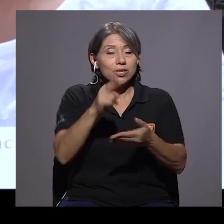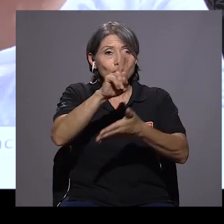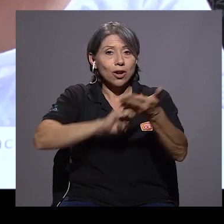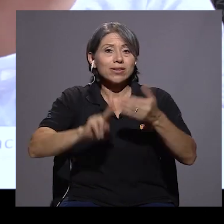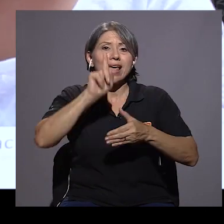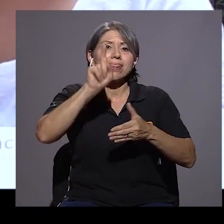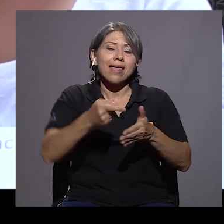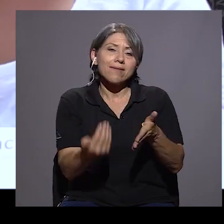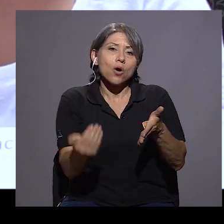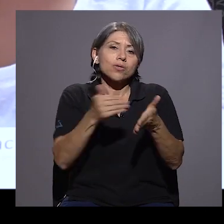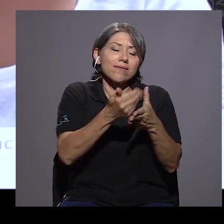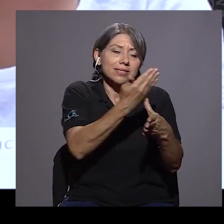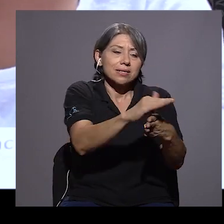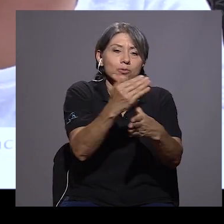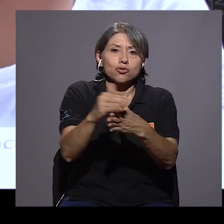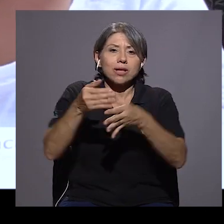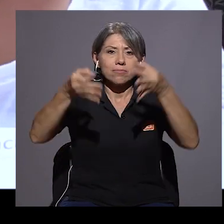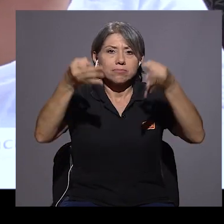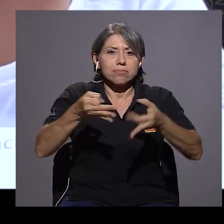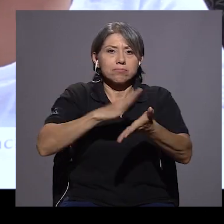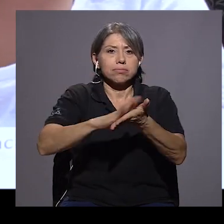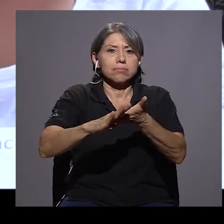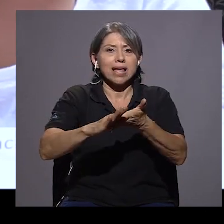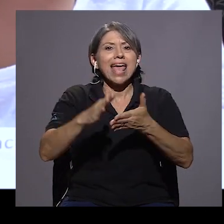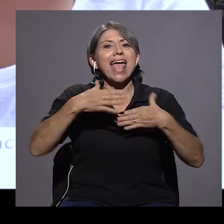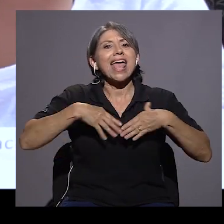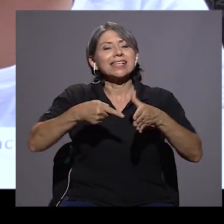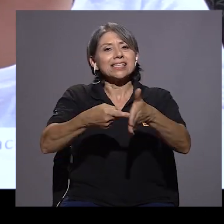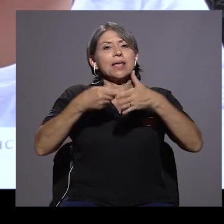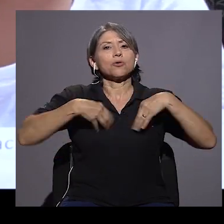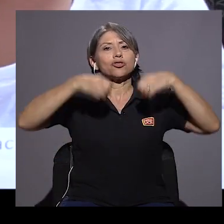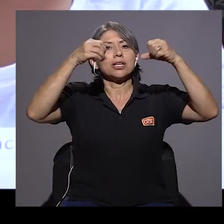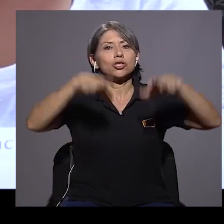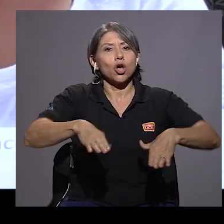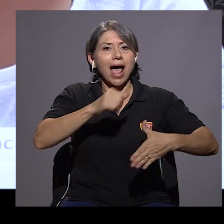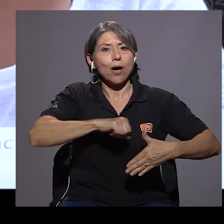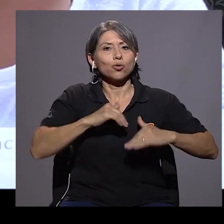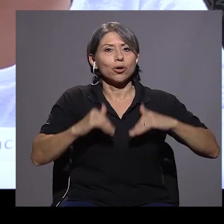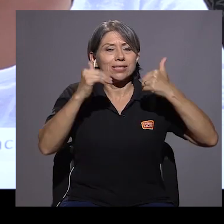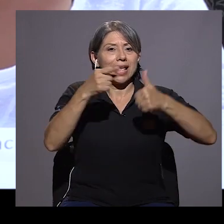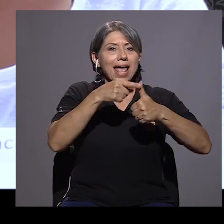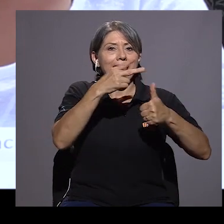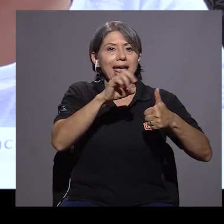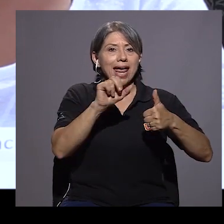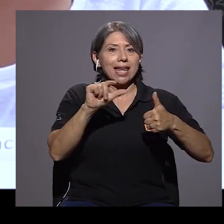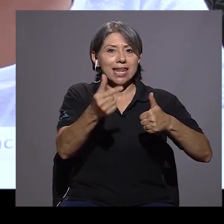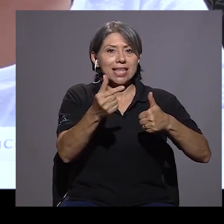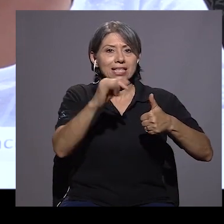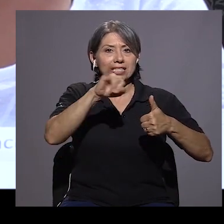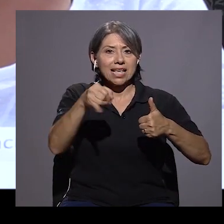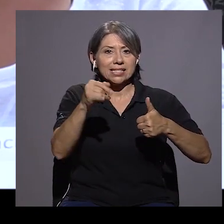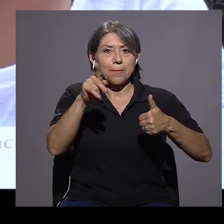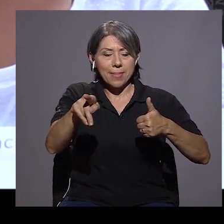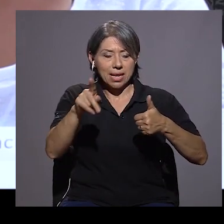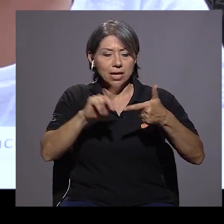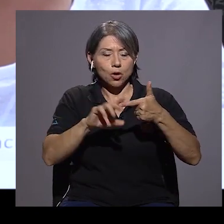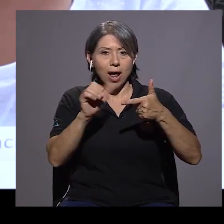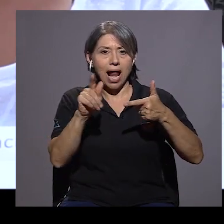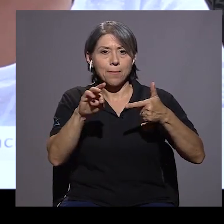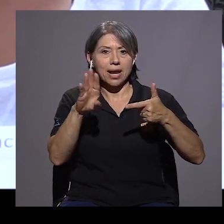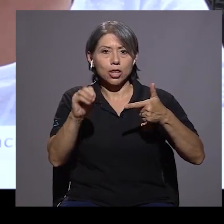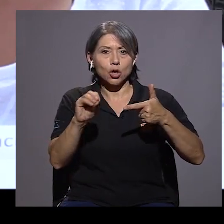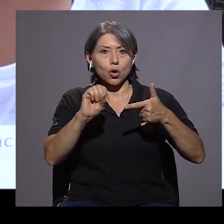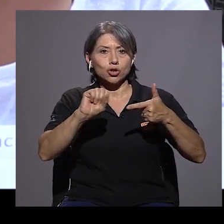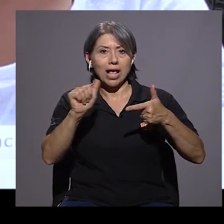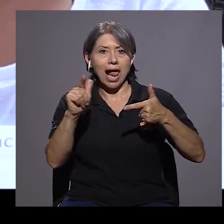distribución interna del presupuesto de la universidad. Exigimos la renuncia de los rectores Henning Jensen Pennington y Alberto